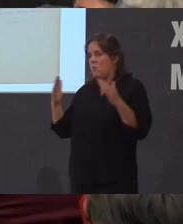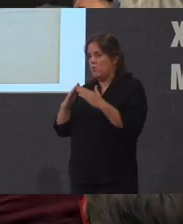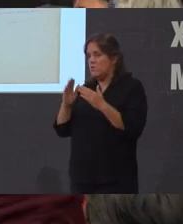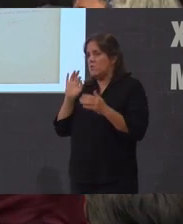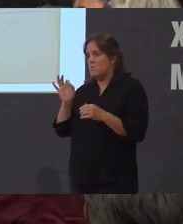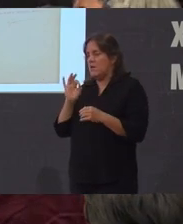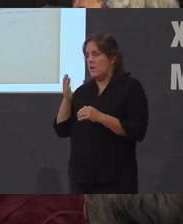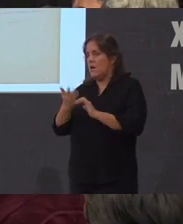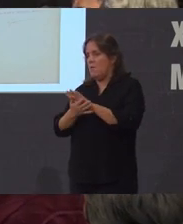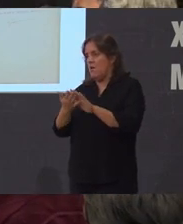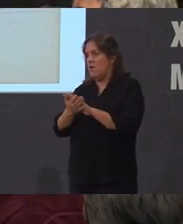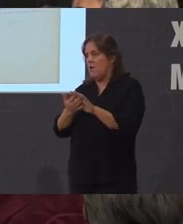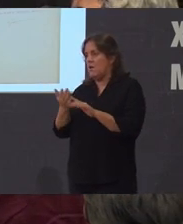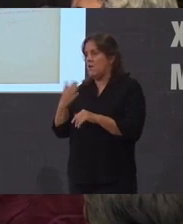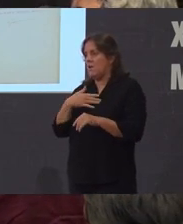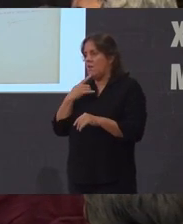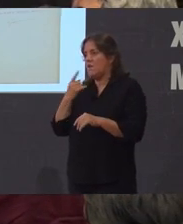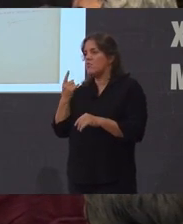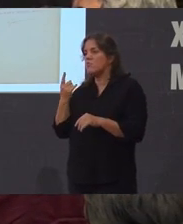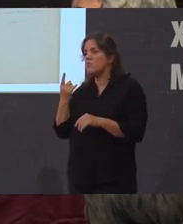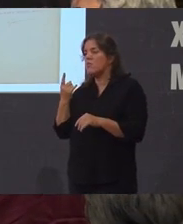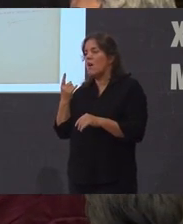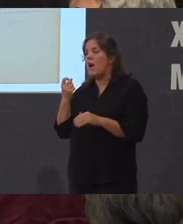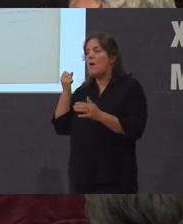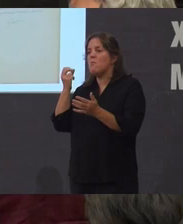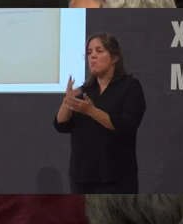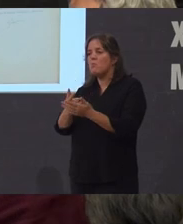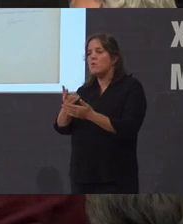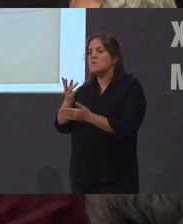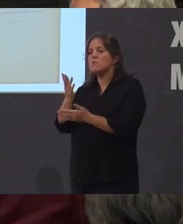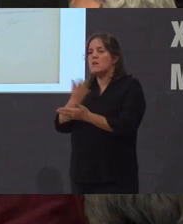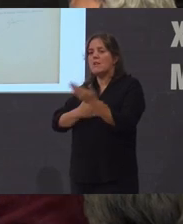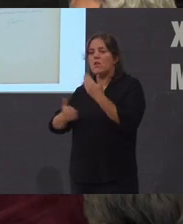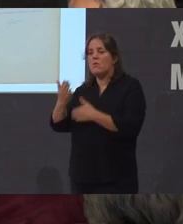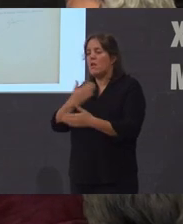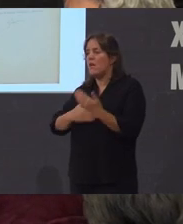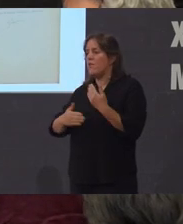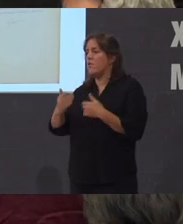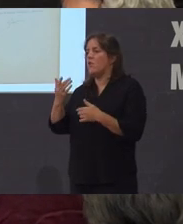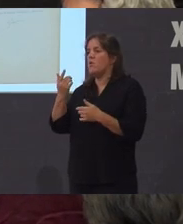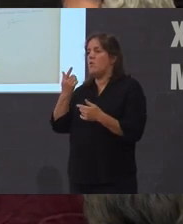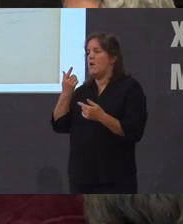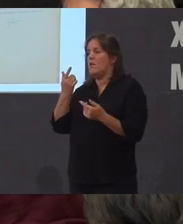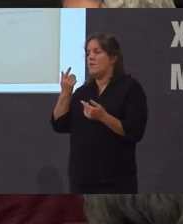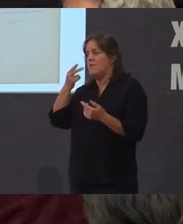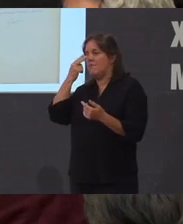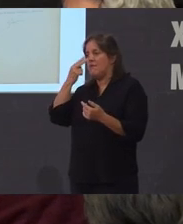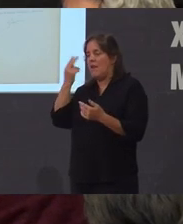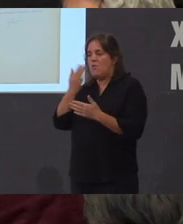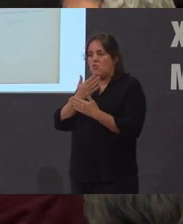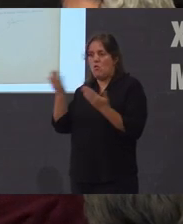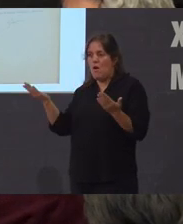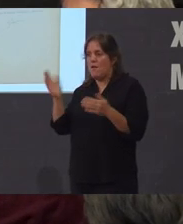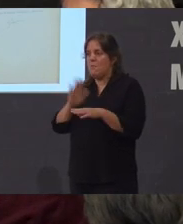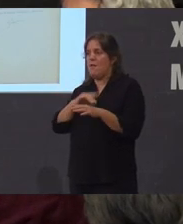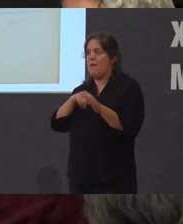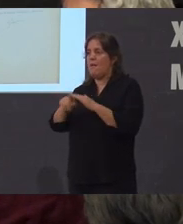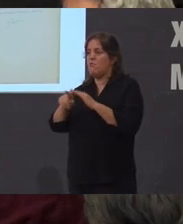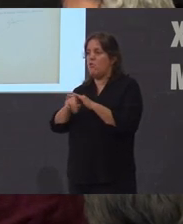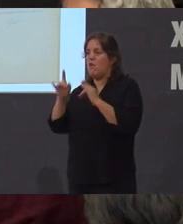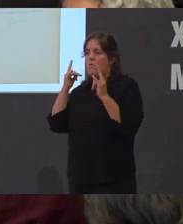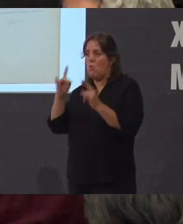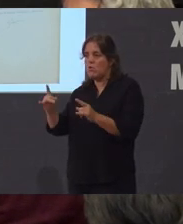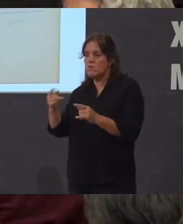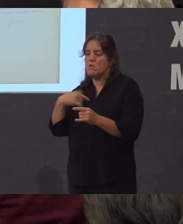cabo pois é unha iniciativa de colaboración desinteresada por parte dos veciños para gestionar o seu monte tal como poden e